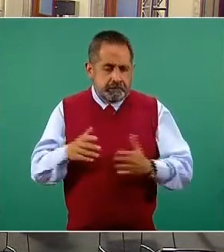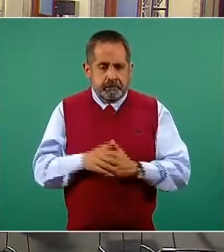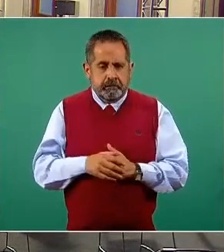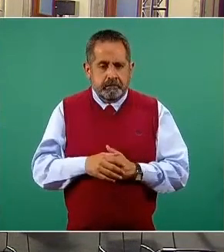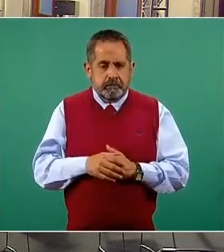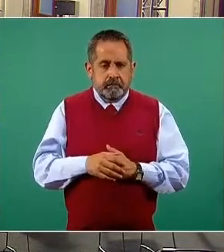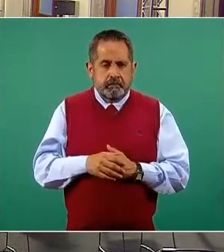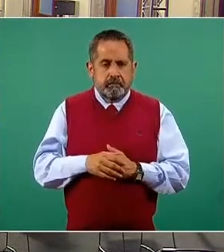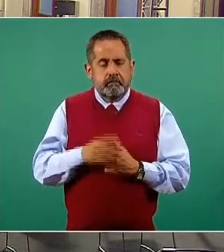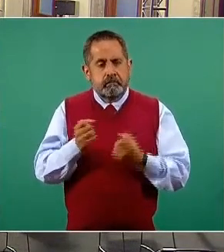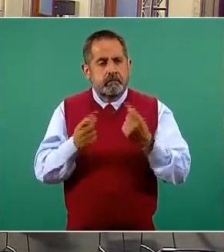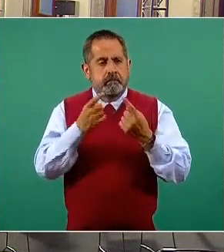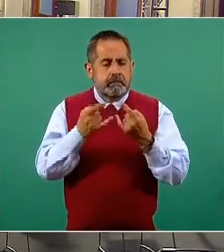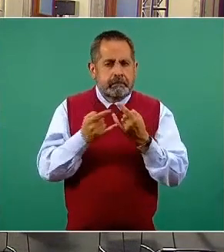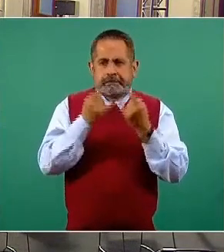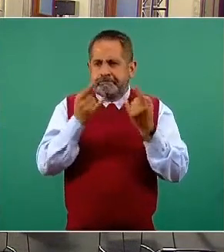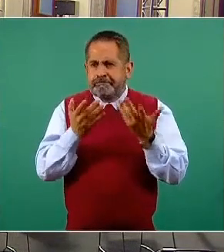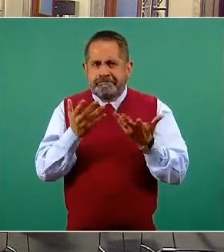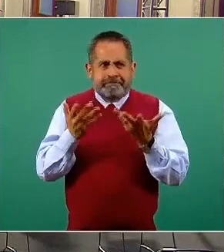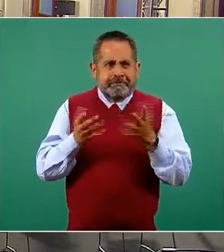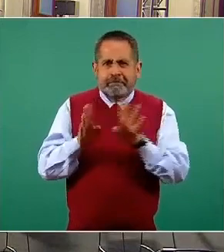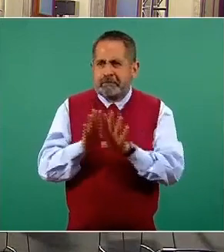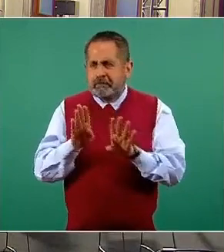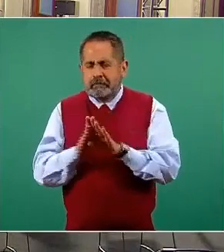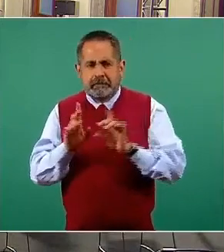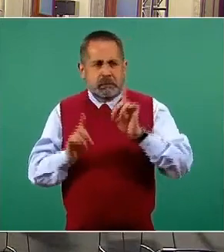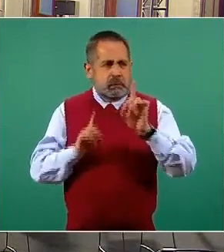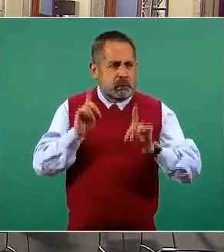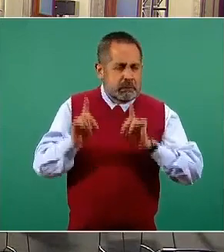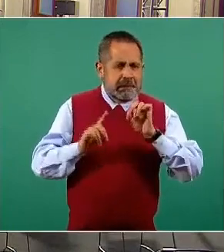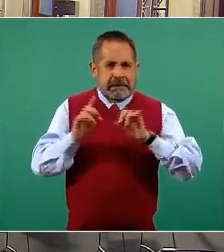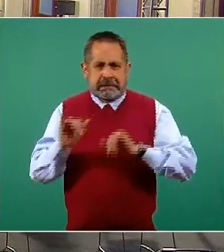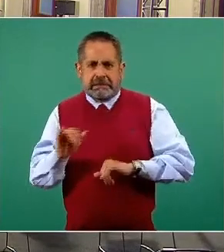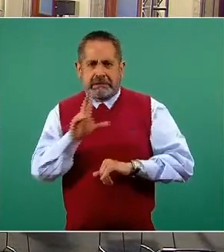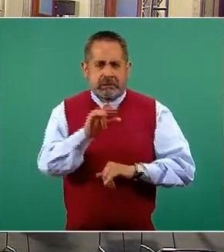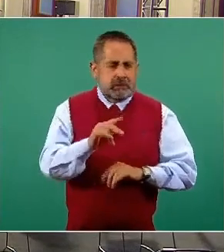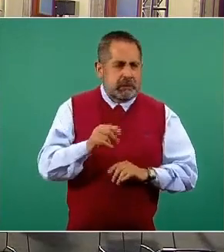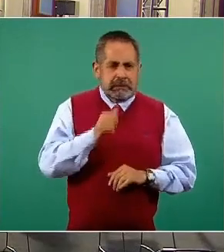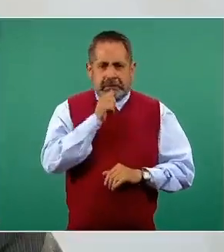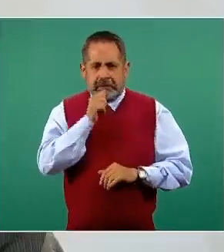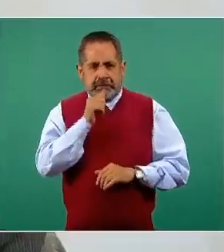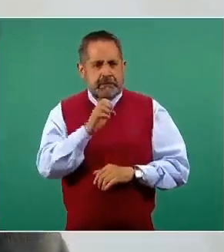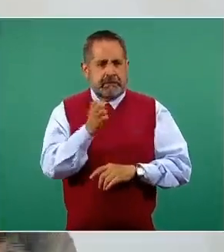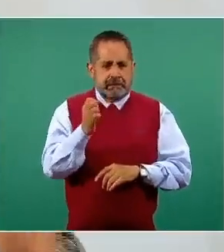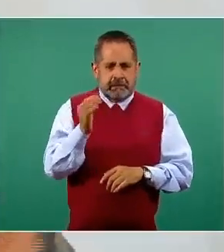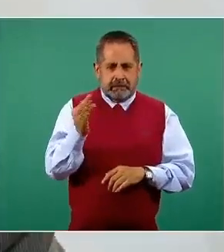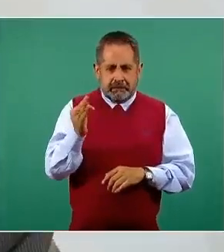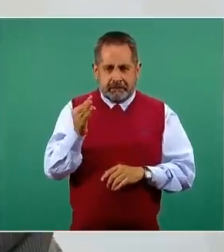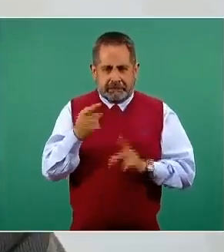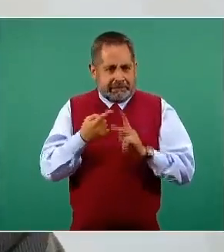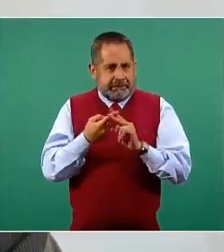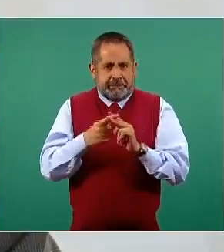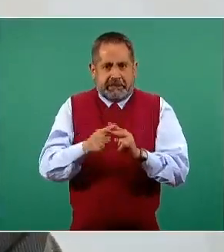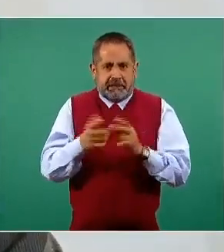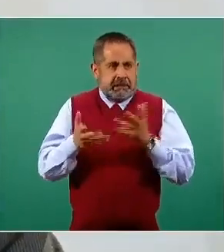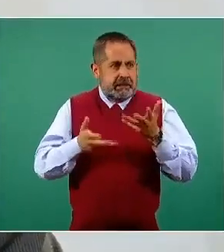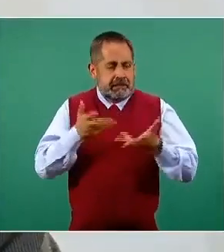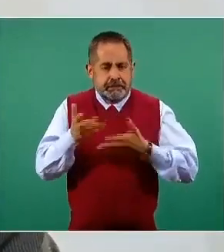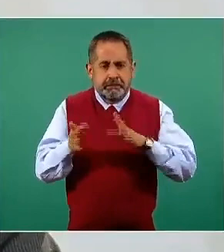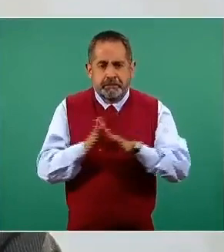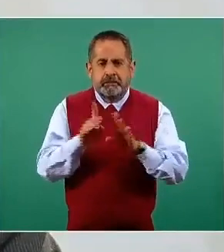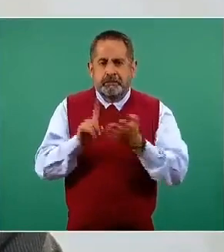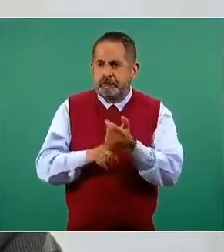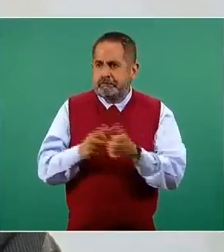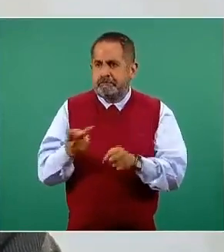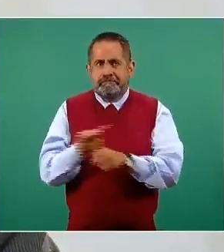algunos hitos, pues con un poco de incertidumbre, o con mucha incertidumbre más bien, en enero, en febrero, cuando estábamos analizando pues